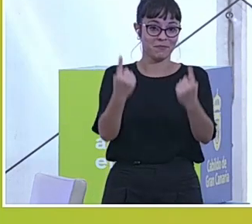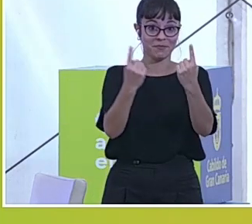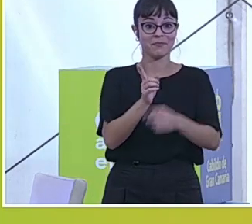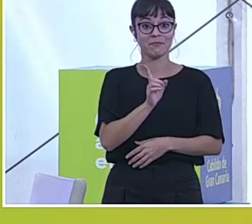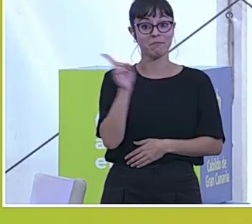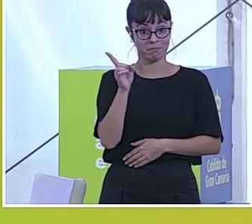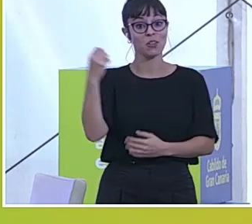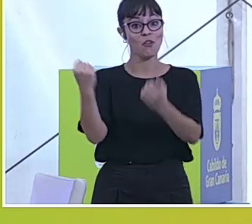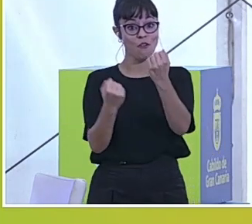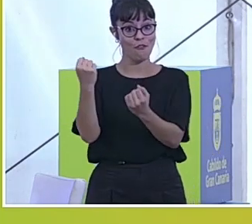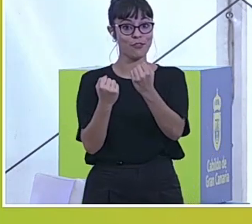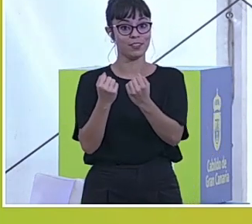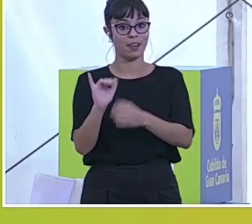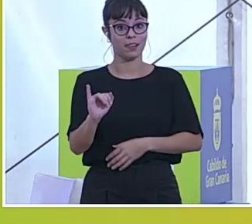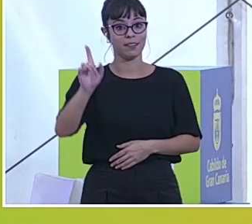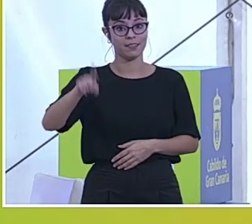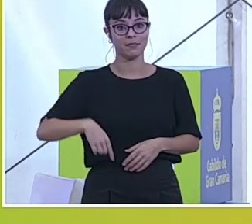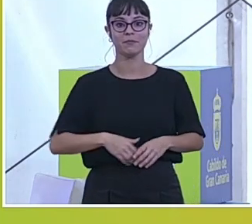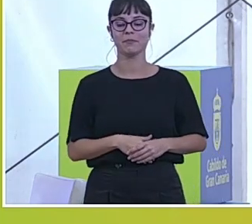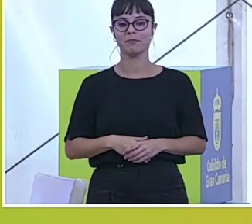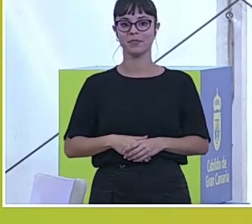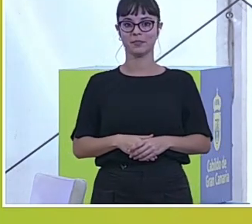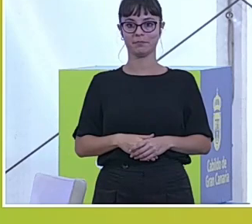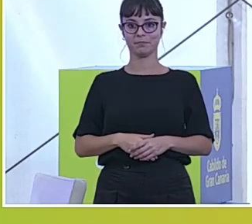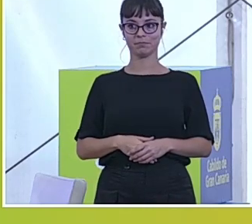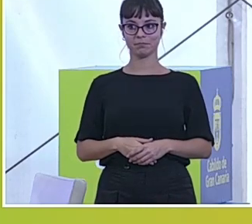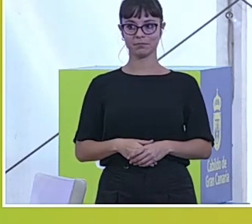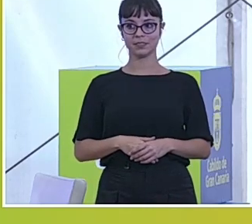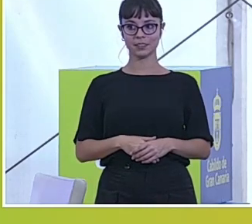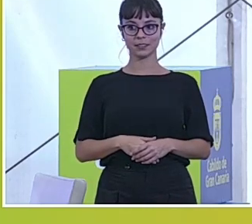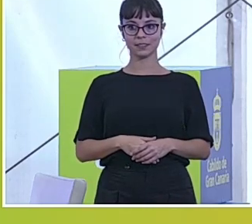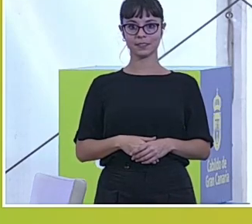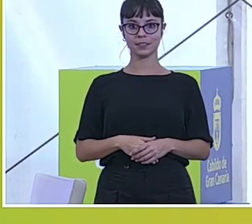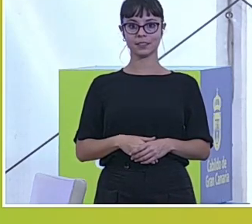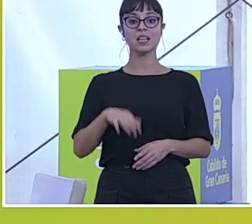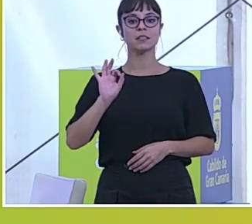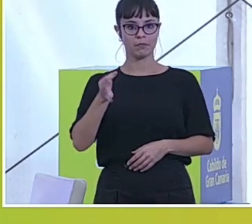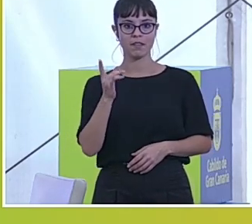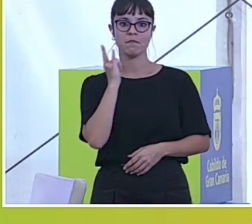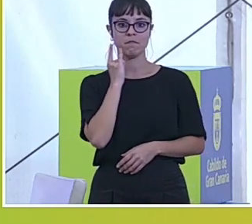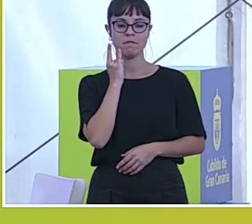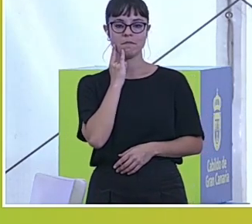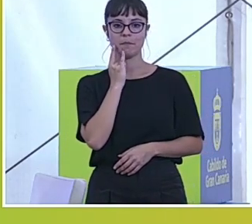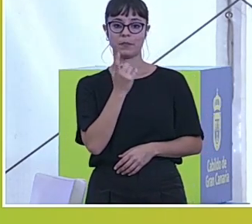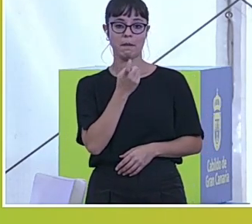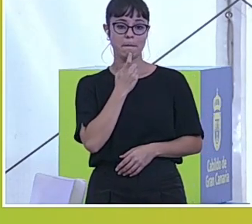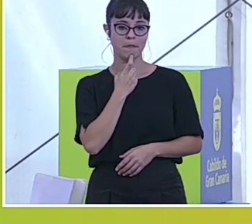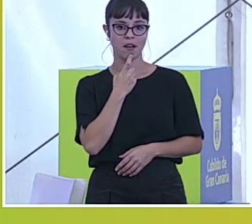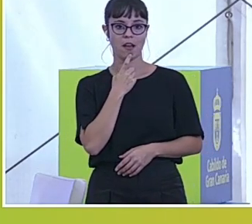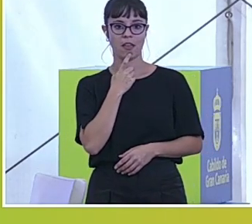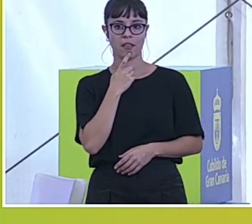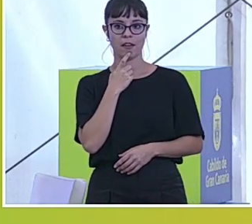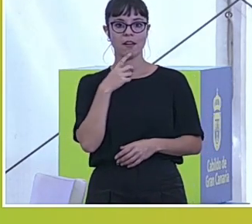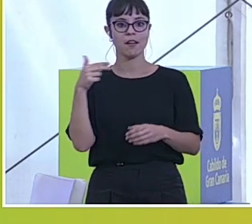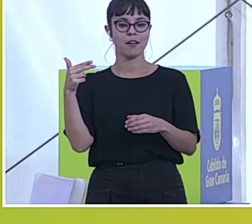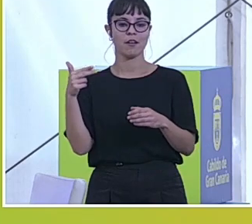¿vale? Ese coche, exacto. Y la pila de combustible también, cierto, me lo estaban apuntando, que también está aquí,